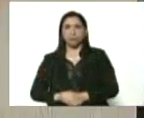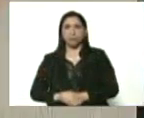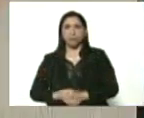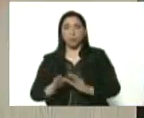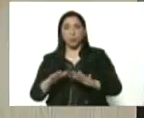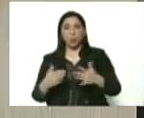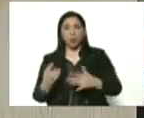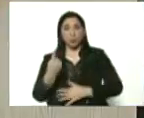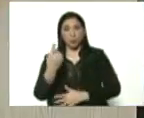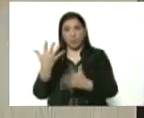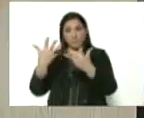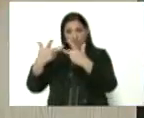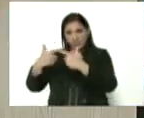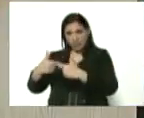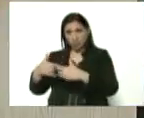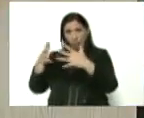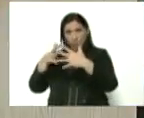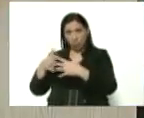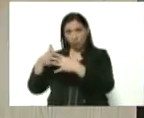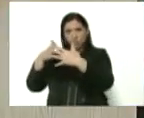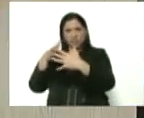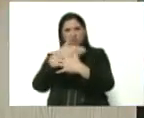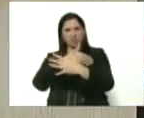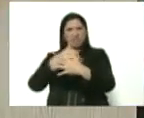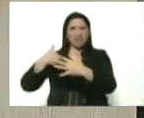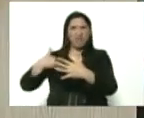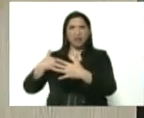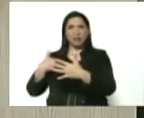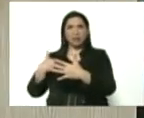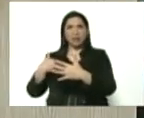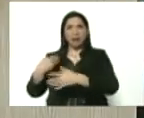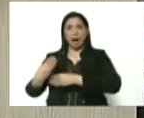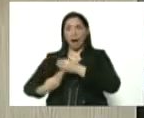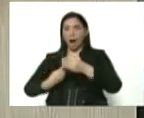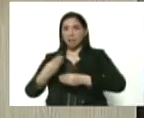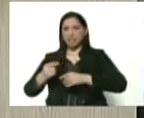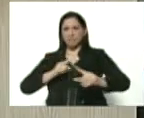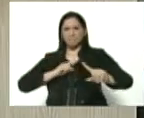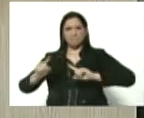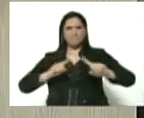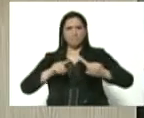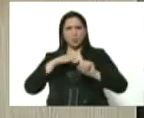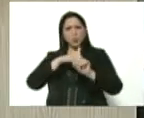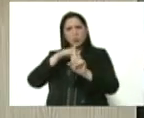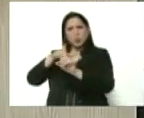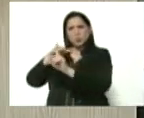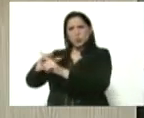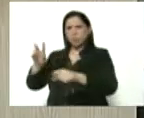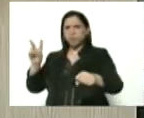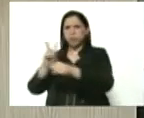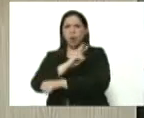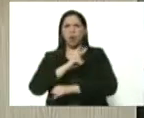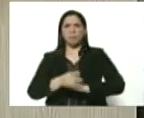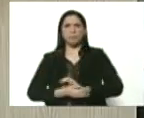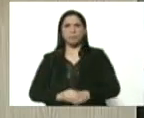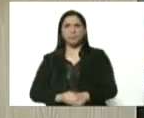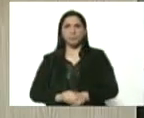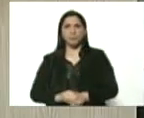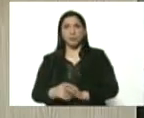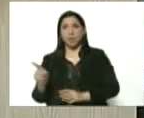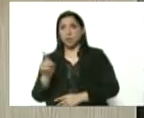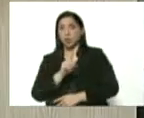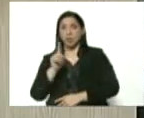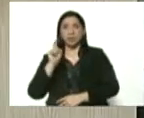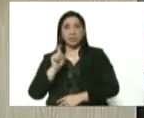una administración de los Estados Unidos de Norteamérica quiere emprender una acción agresiva y de violencia y no